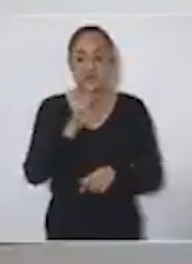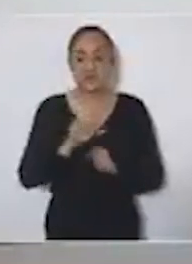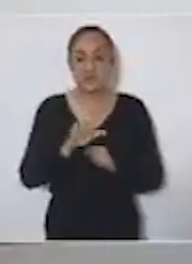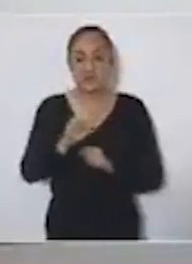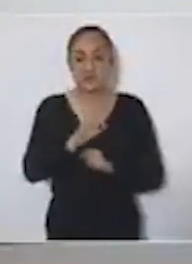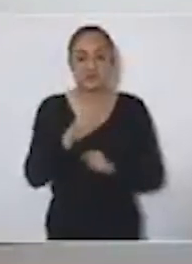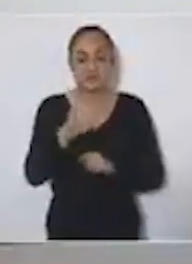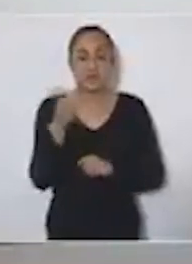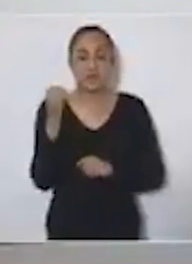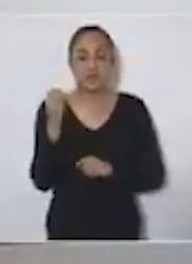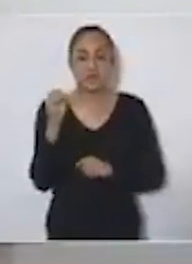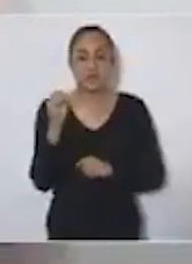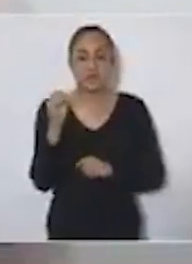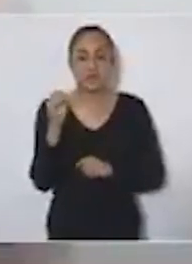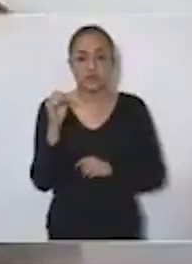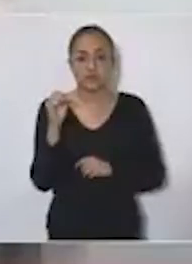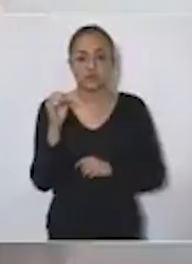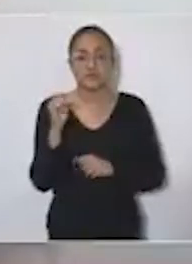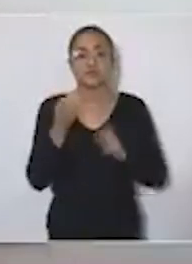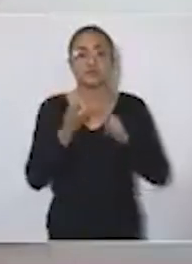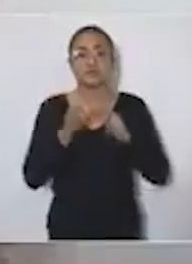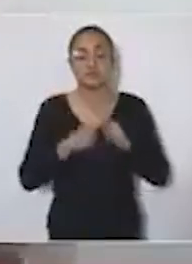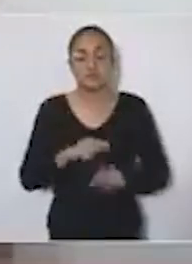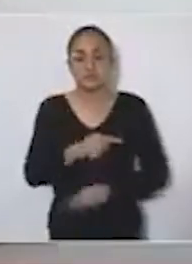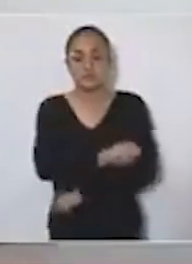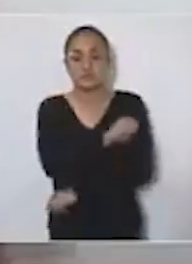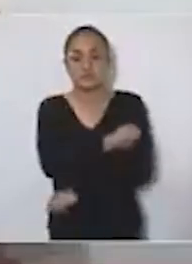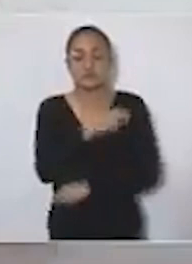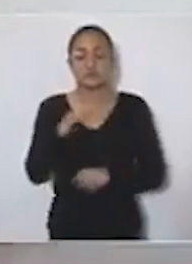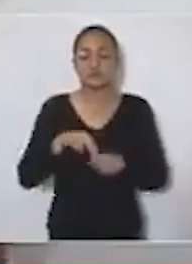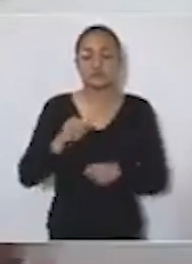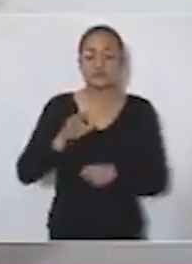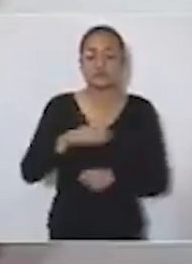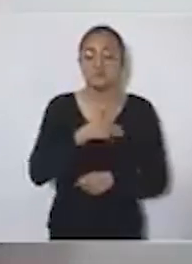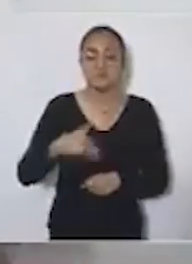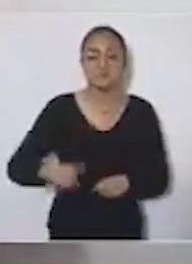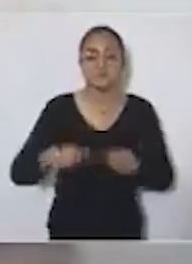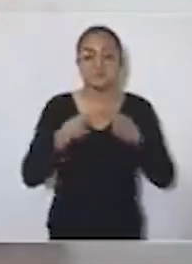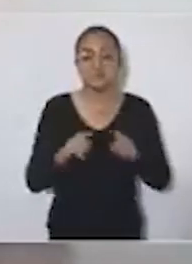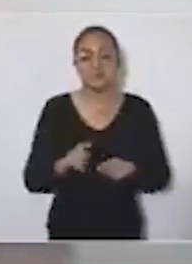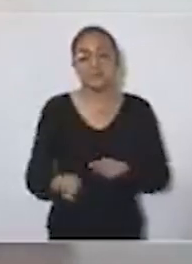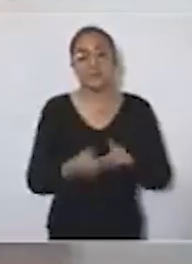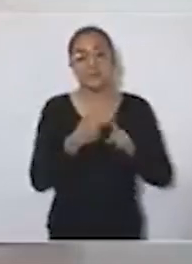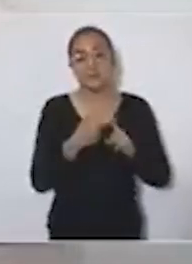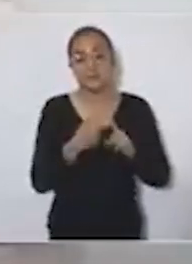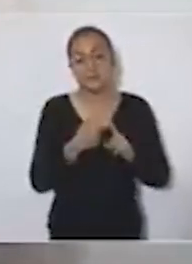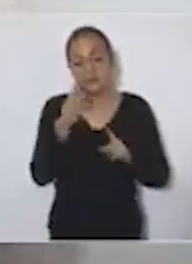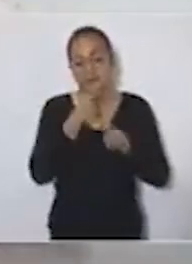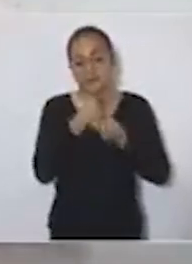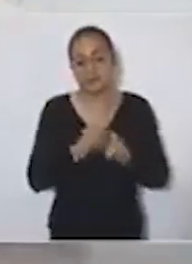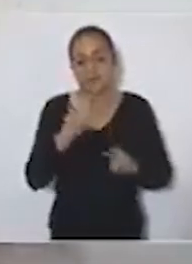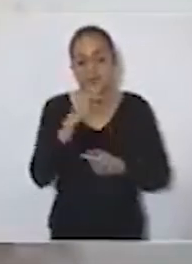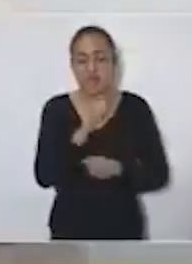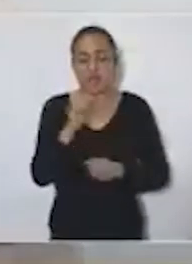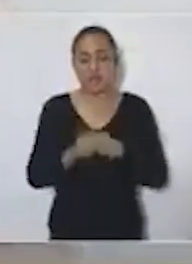martes al jueves 6 de octubre. Iniciaremos vacunación en 65 municipios, primeras dosis pediátricas de